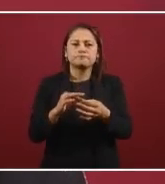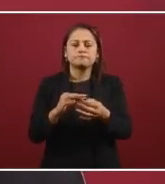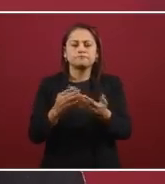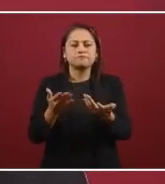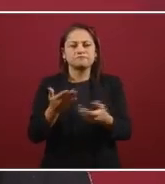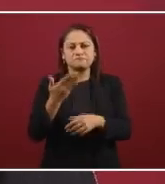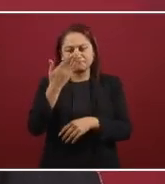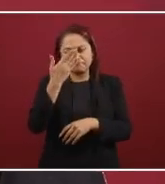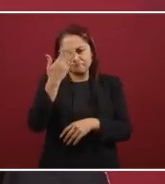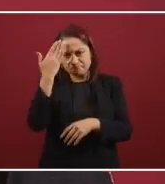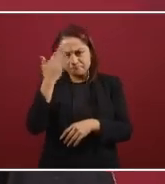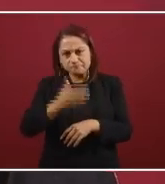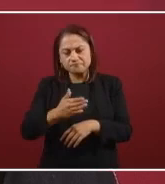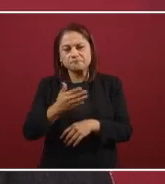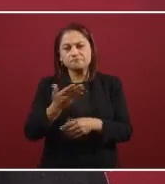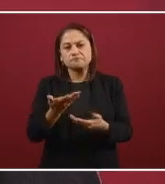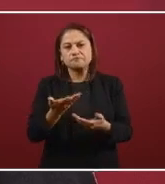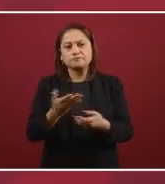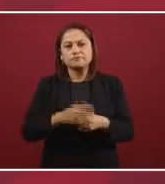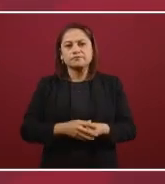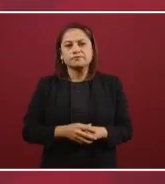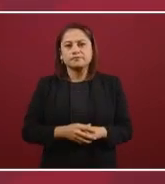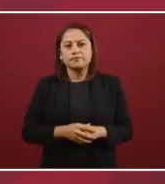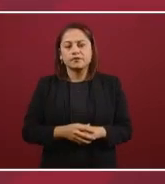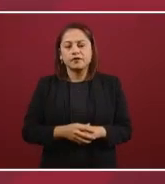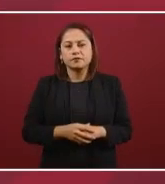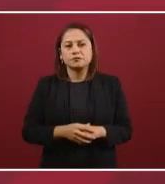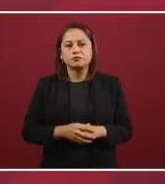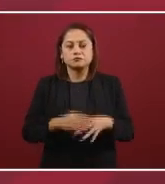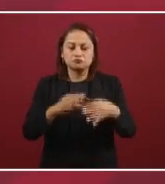presenta, se proyecta, se da a conocer